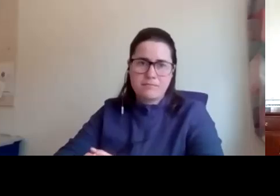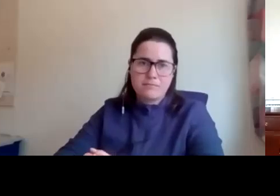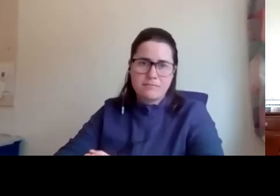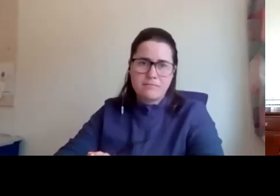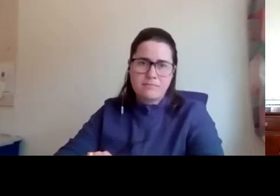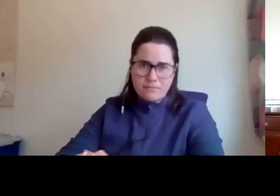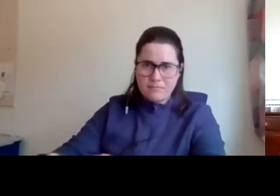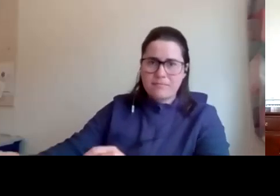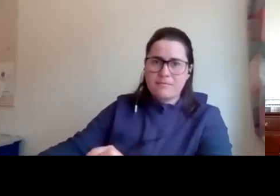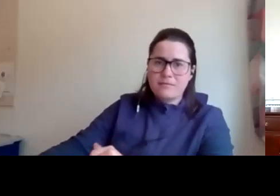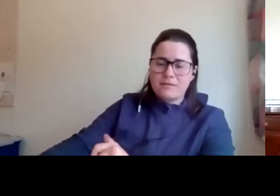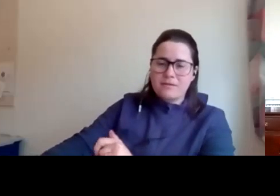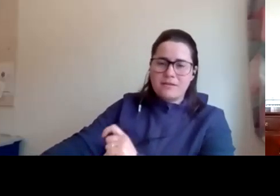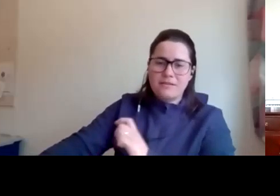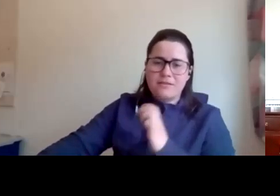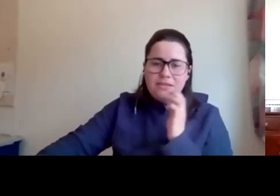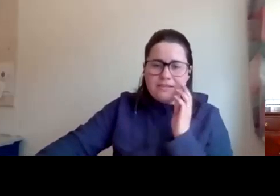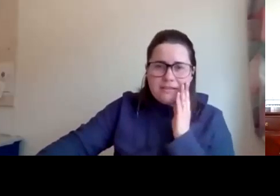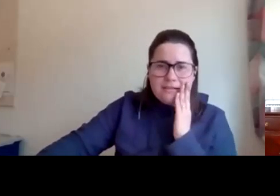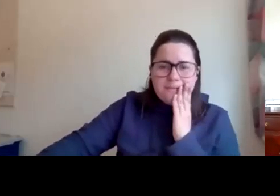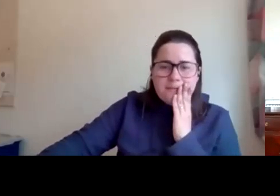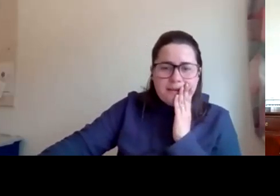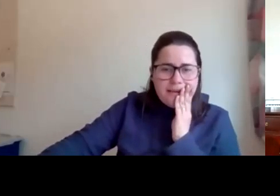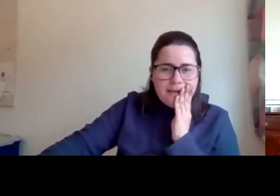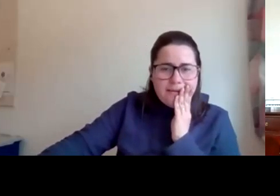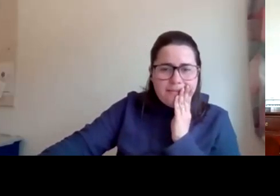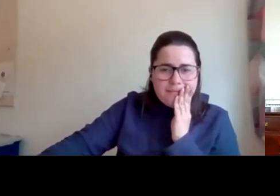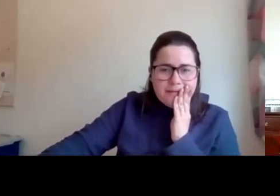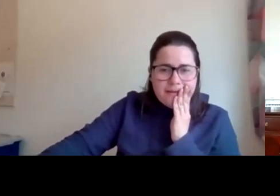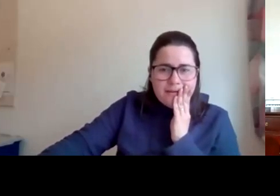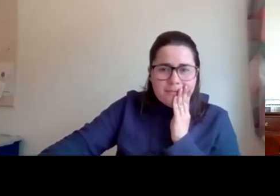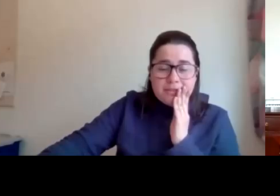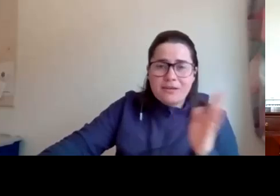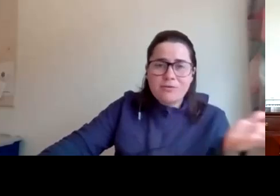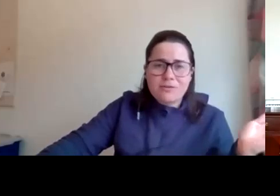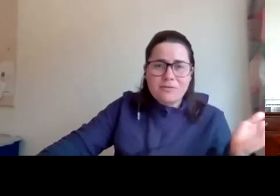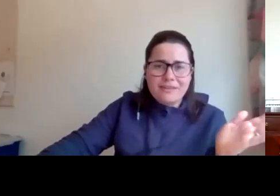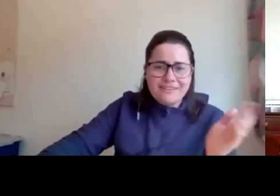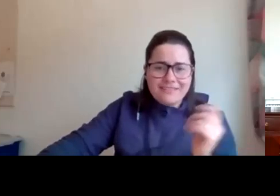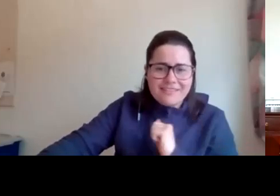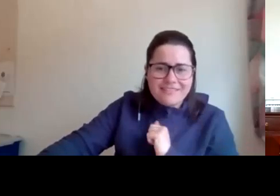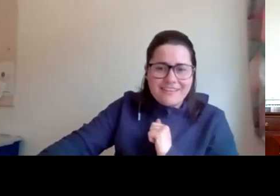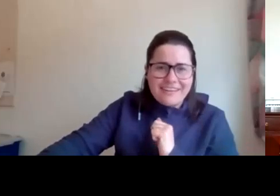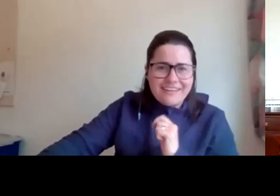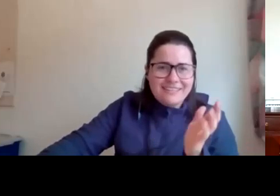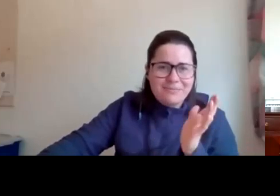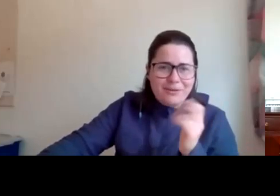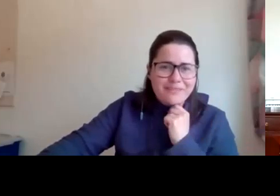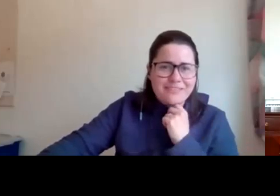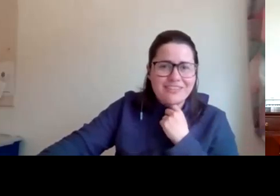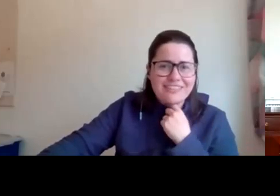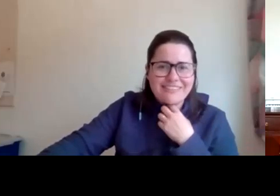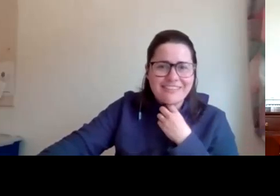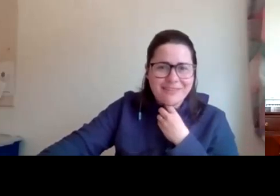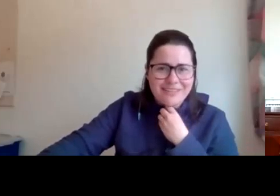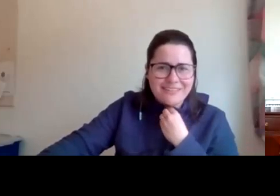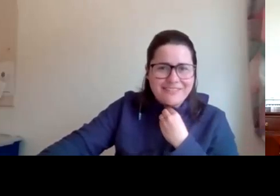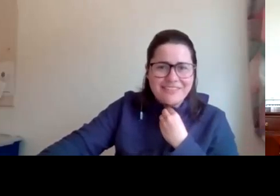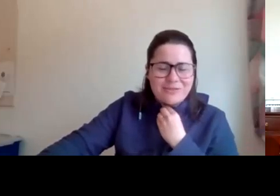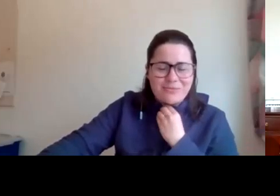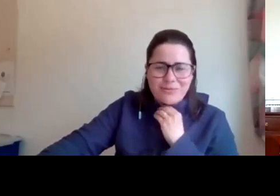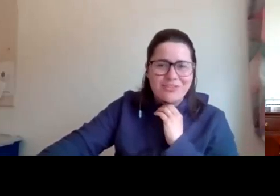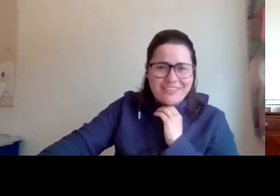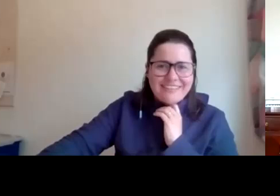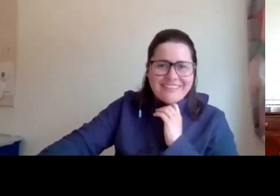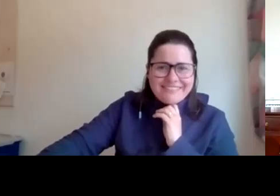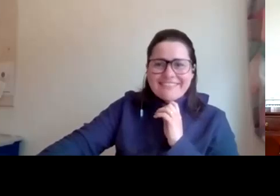Cuéntenos, Vicky. Listo, gracias. Pues qué gusto, en verdad, estar acá. Gracias por la invitación, Elizabeth.